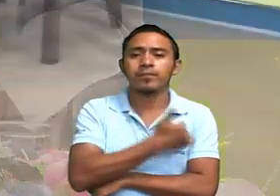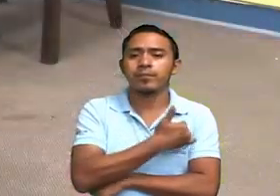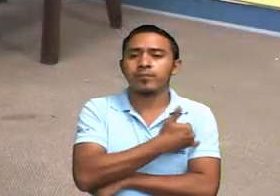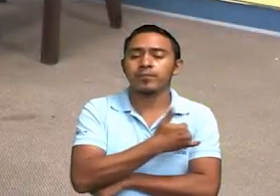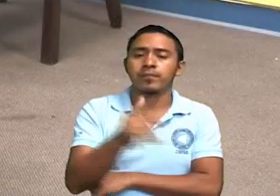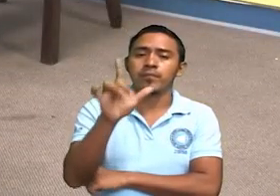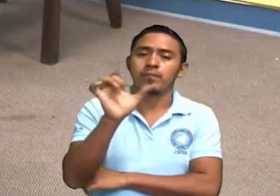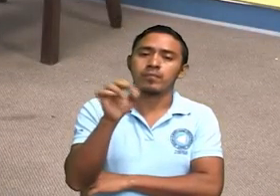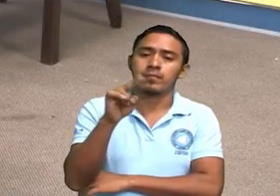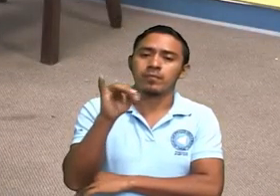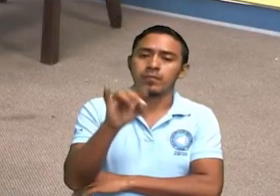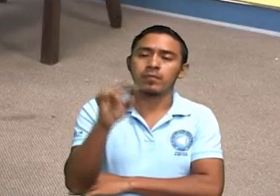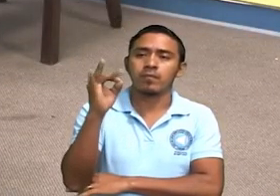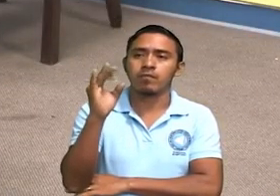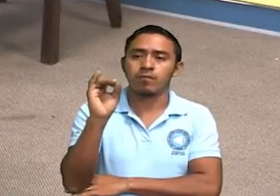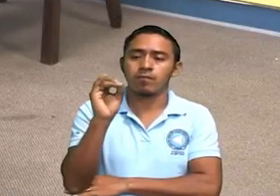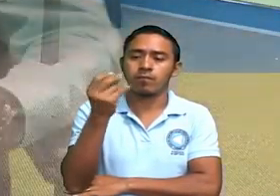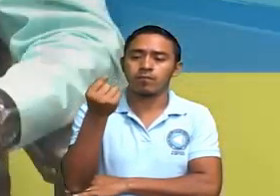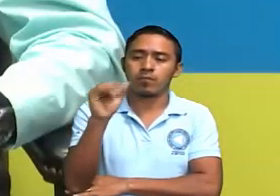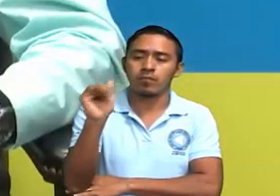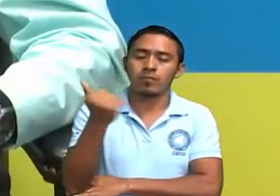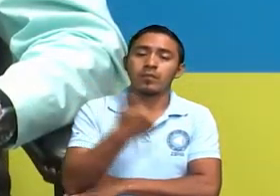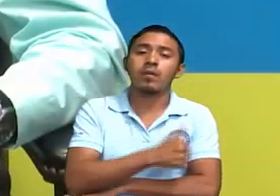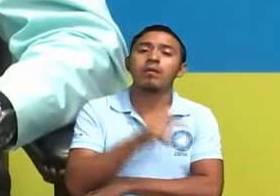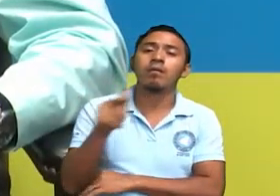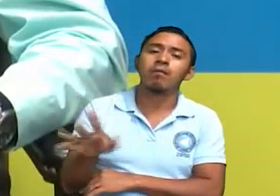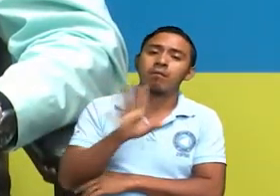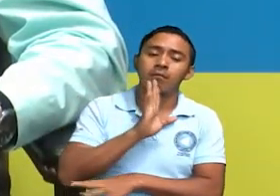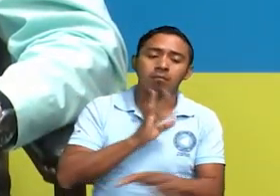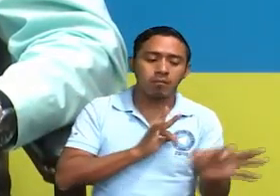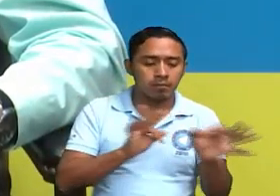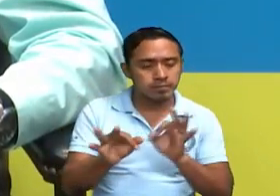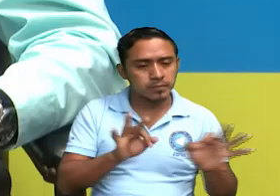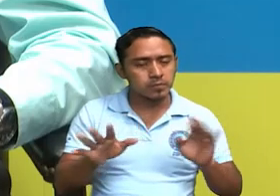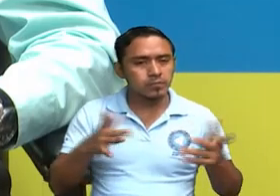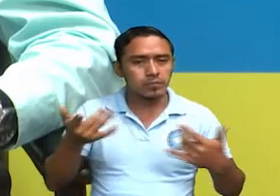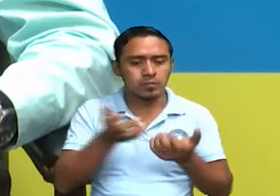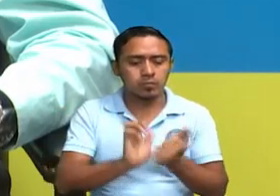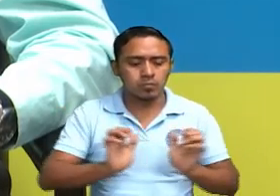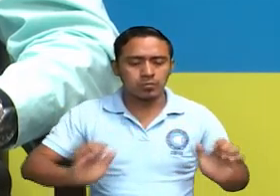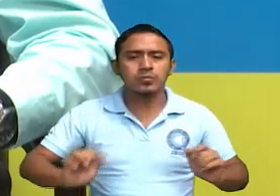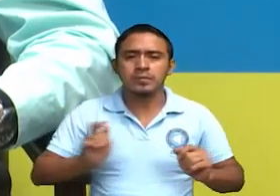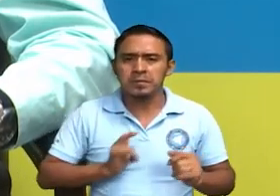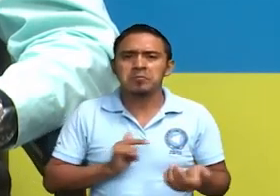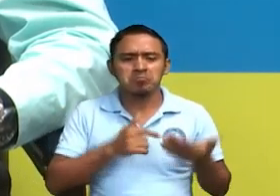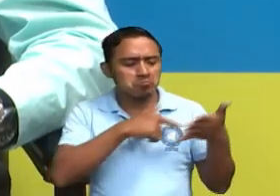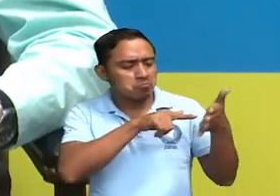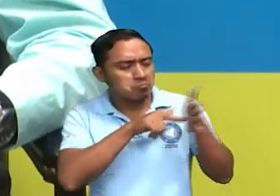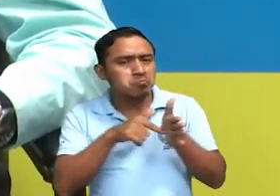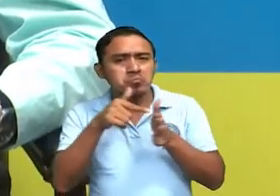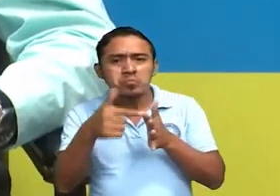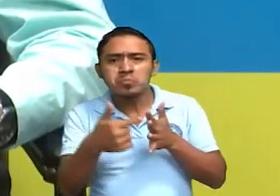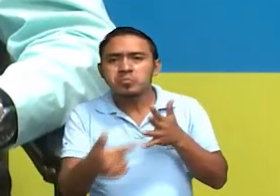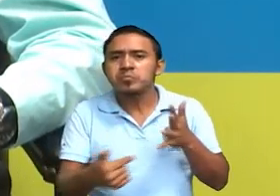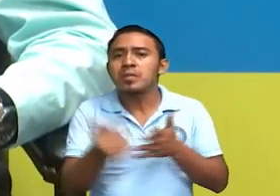que, por ejemplo, hay signos de que el niño puede estar presentando y que